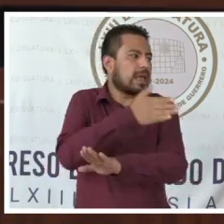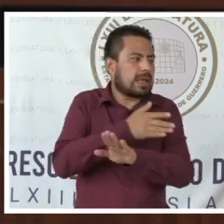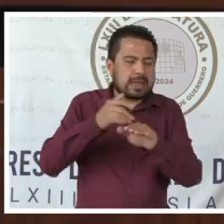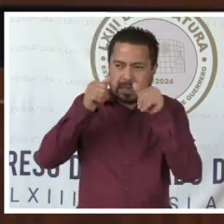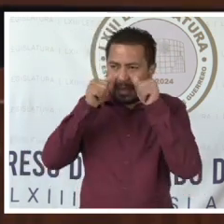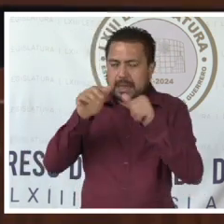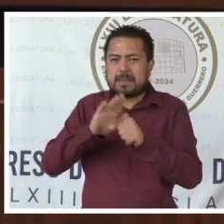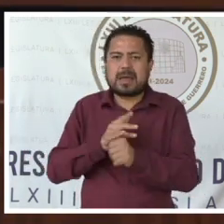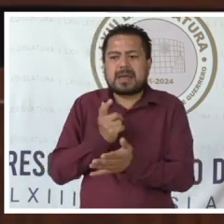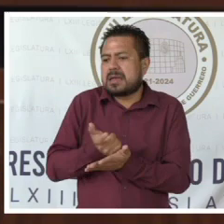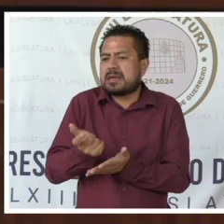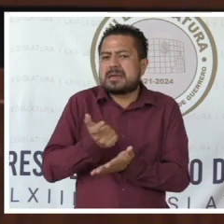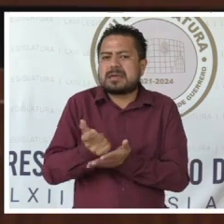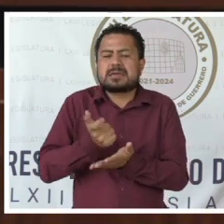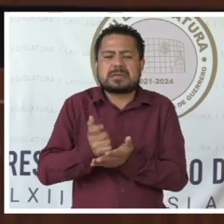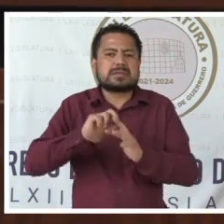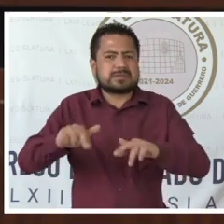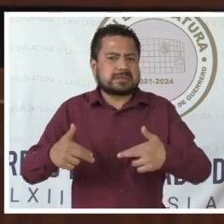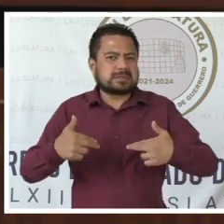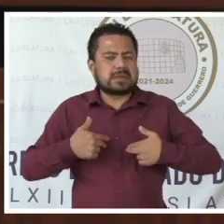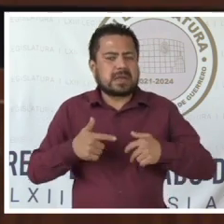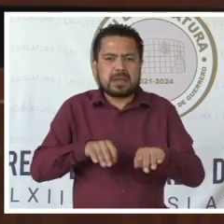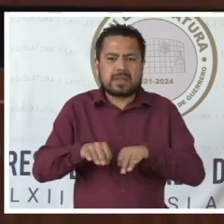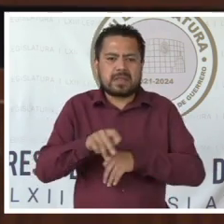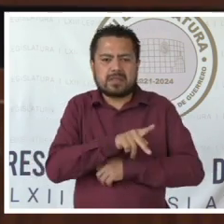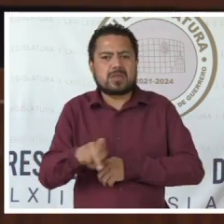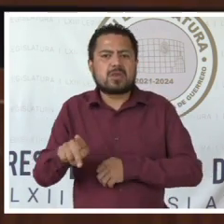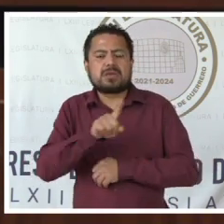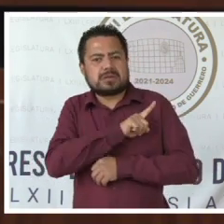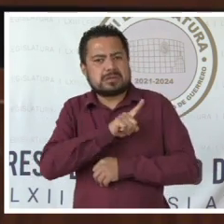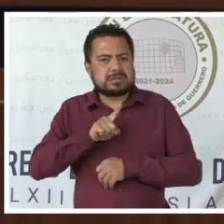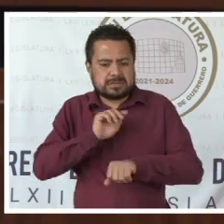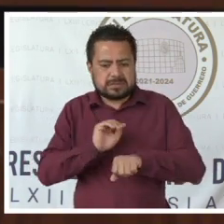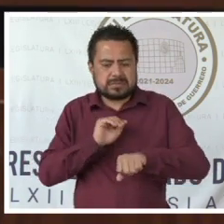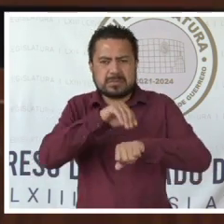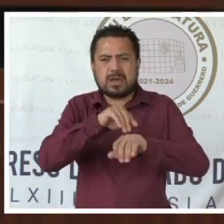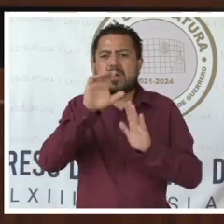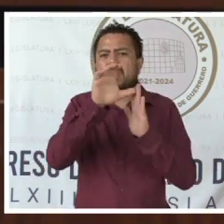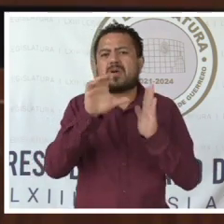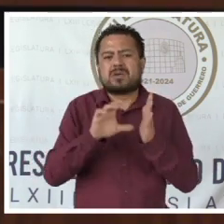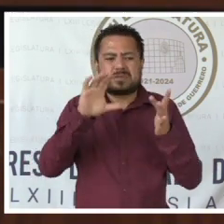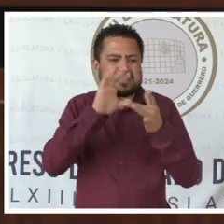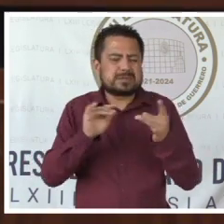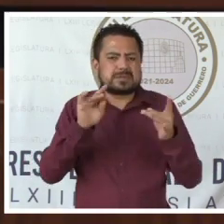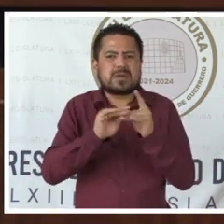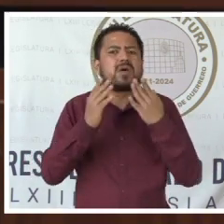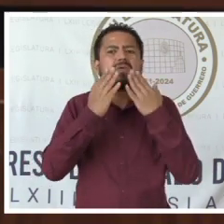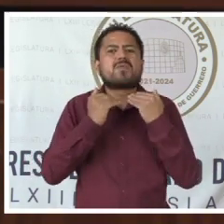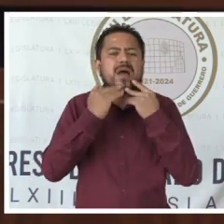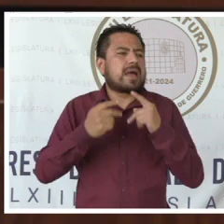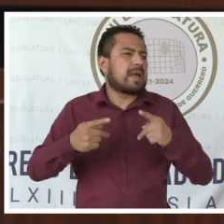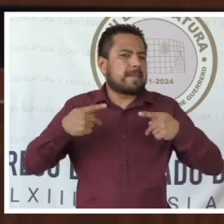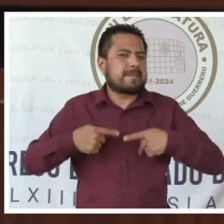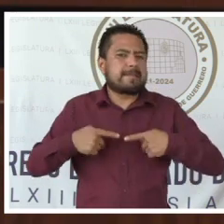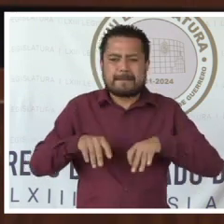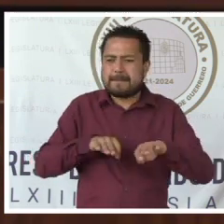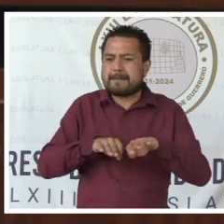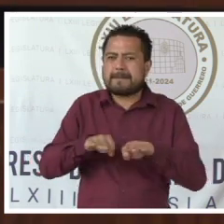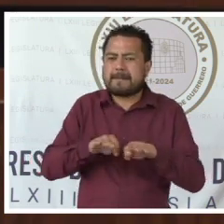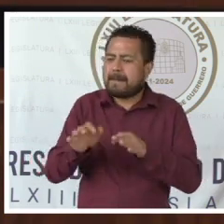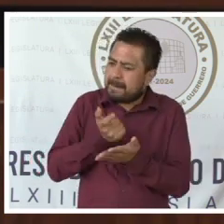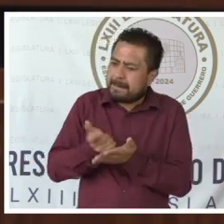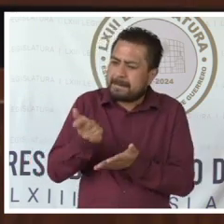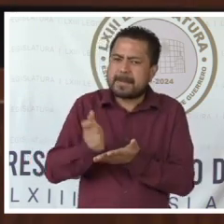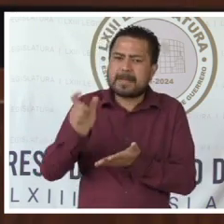para que en los salarios que perciban sus trabajadores se cumpla la disposición constitucional señalada y no exista trabajadores que